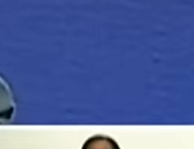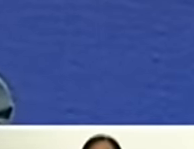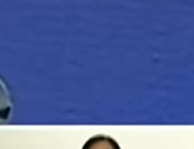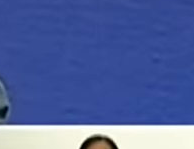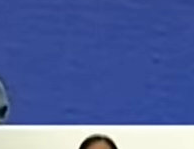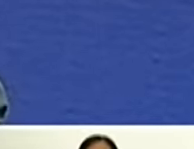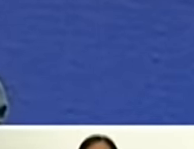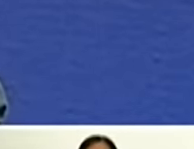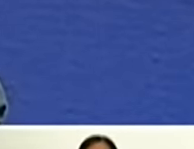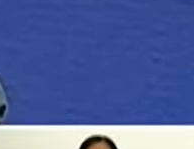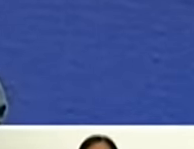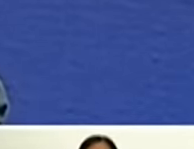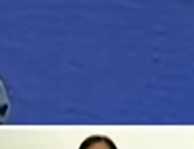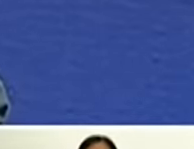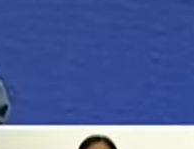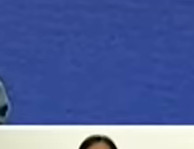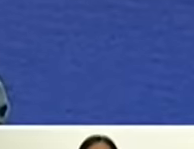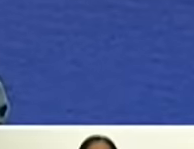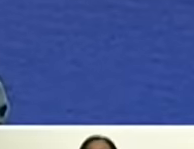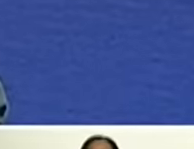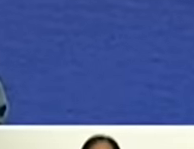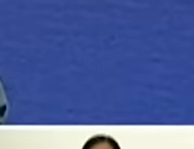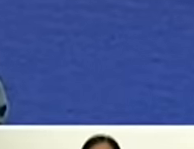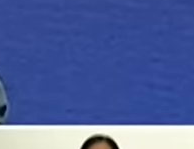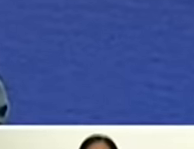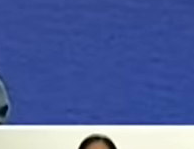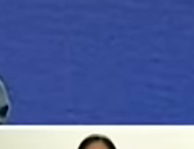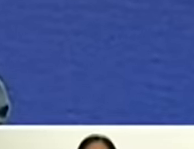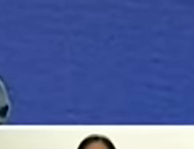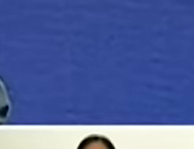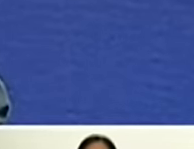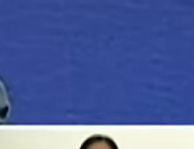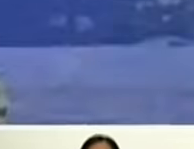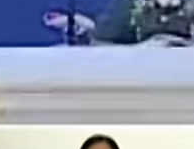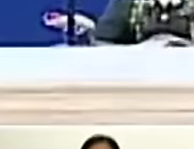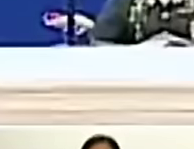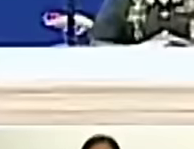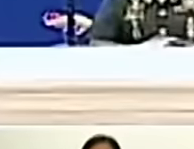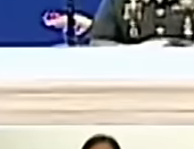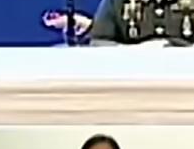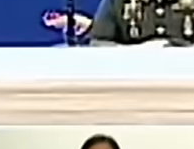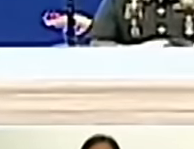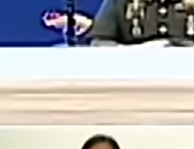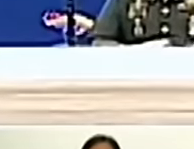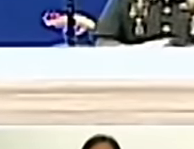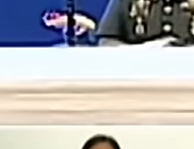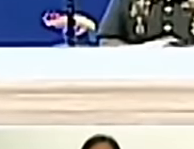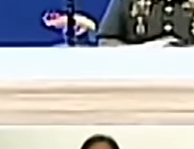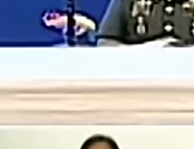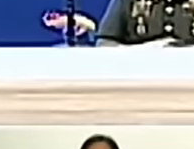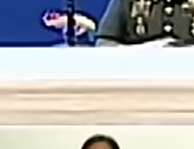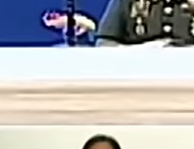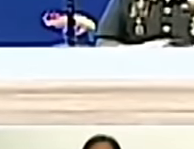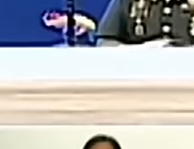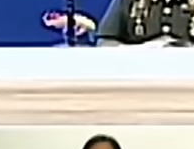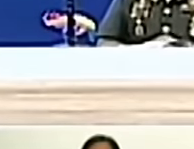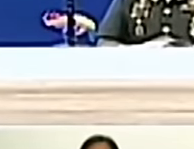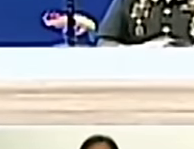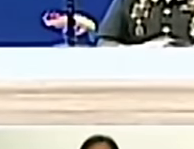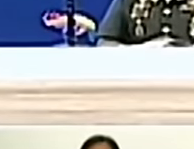Sucre, y nació nuestra querida y amada Bolivia, que lleva el nombre de nuestro